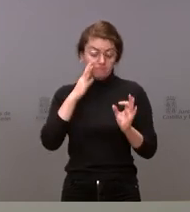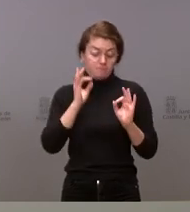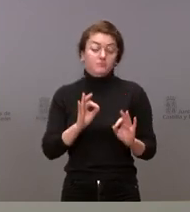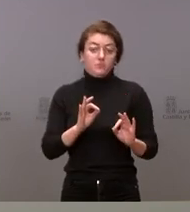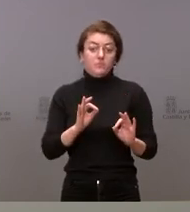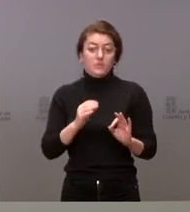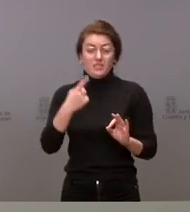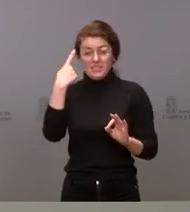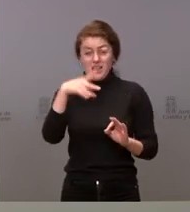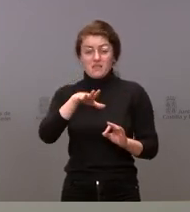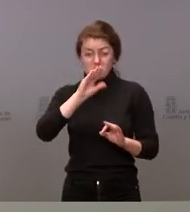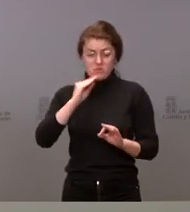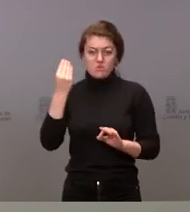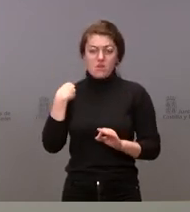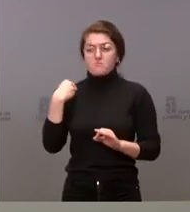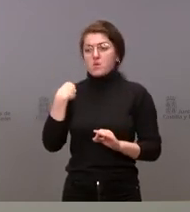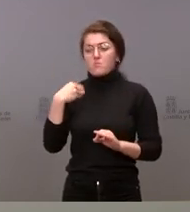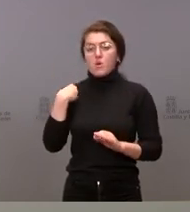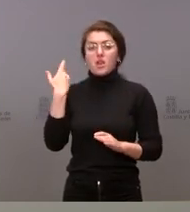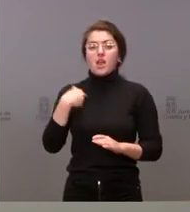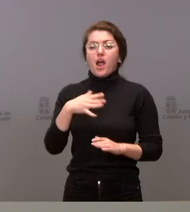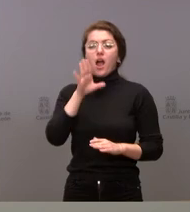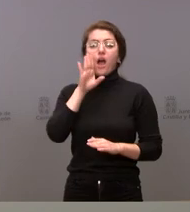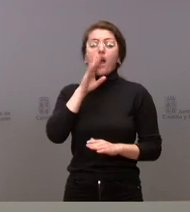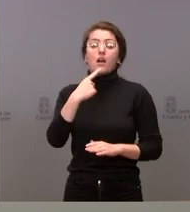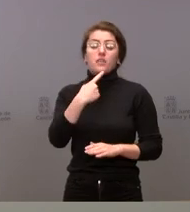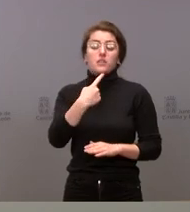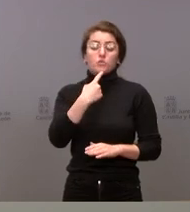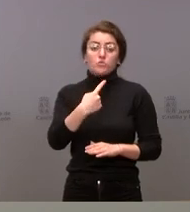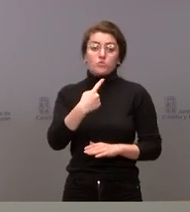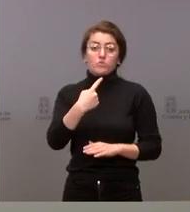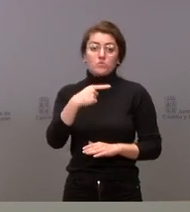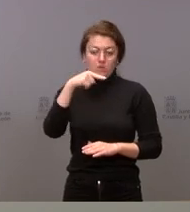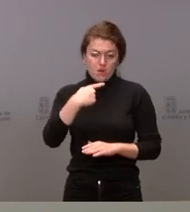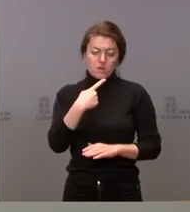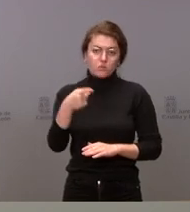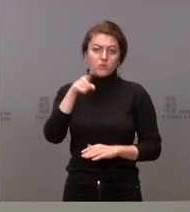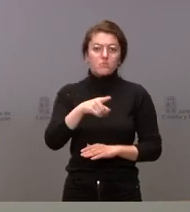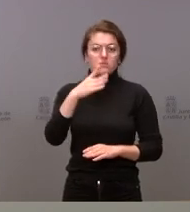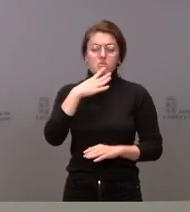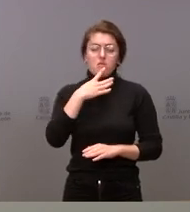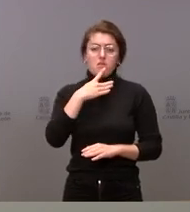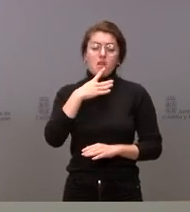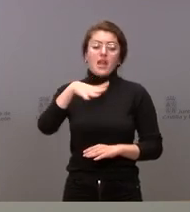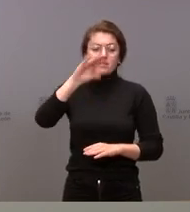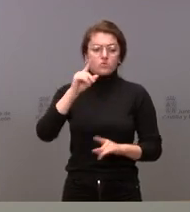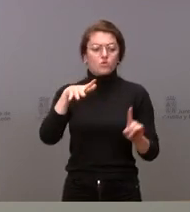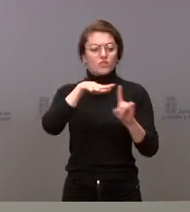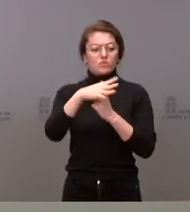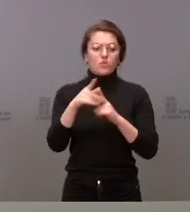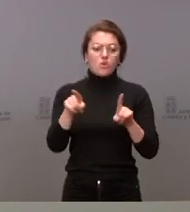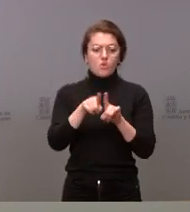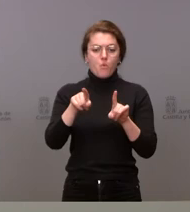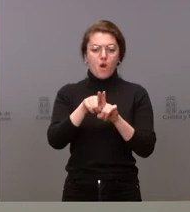así lo he dicho en otras manifestaciones públicas y lo dicho aquí mismo entiendo que estamos en una situación en la cual en los profesionales sanitarios